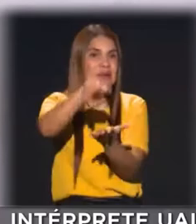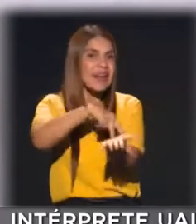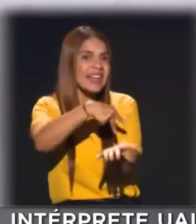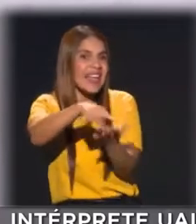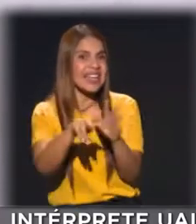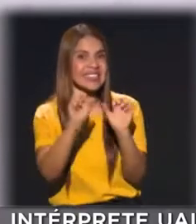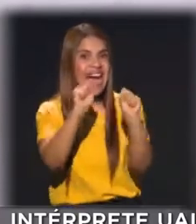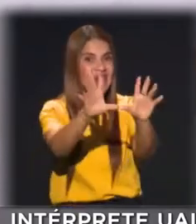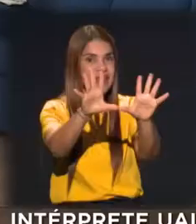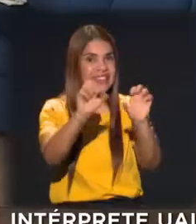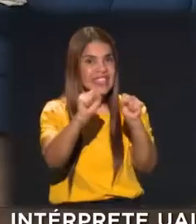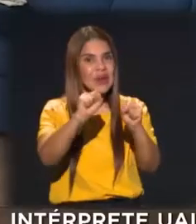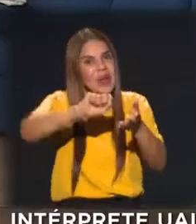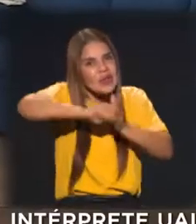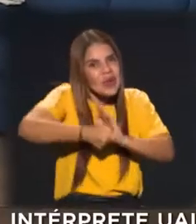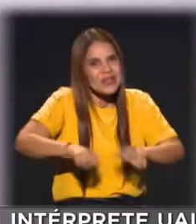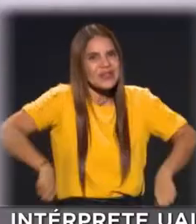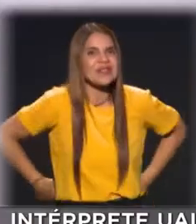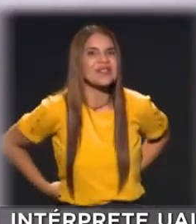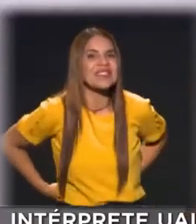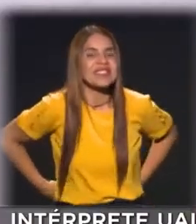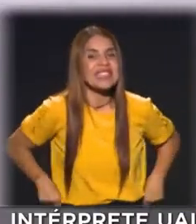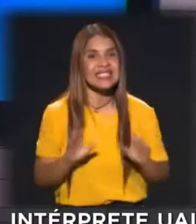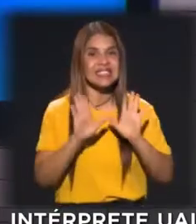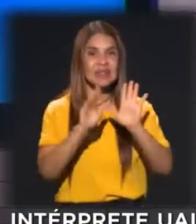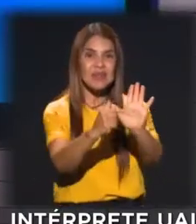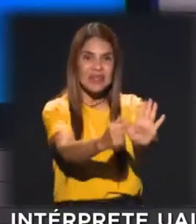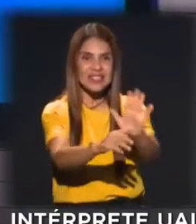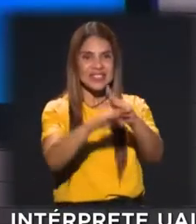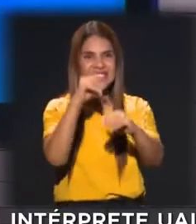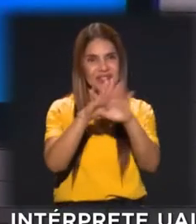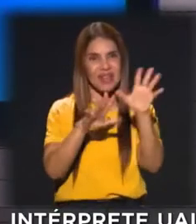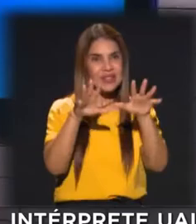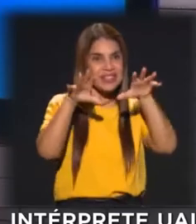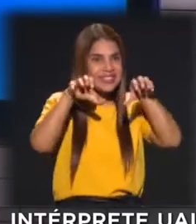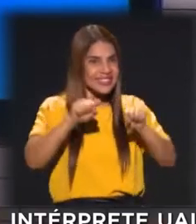pongo a bailar. Las abro, las cierro, las vuelvo a guardar. Comiendo ay, ay, ay.